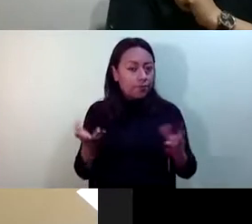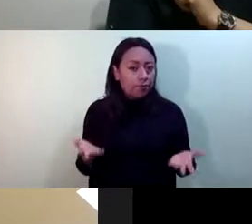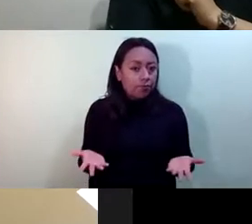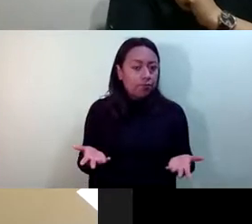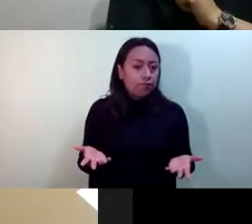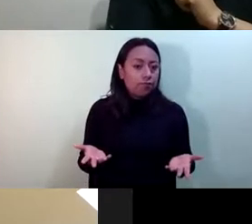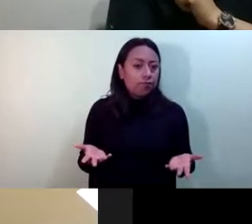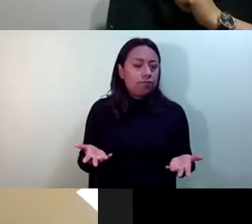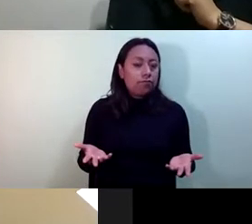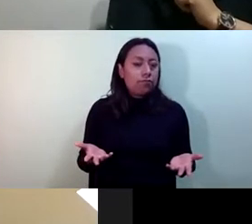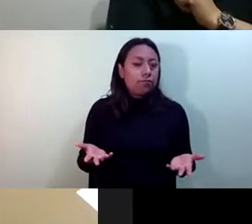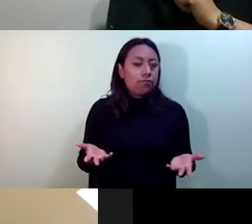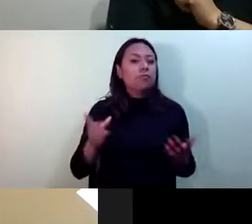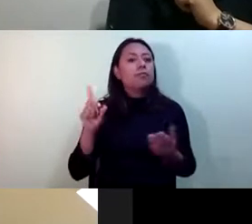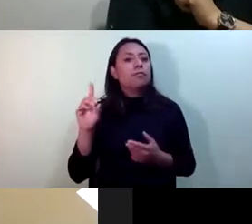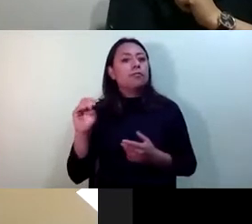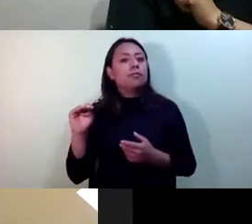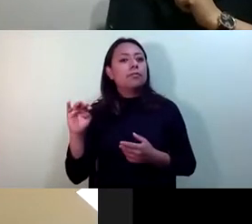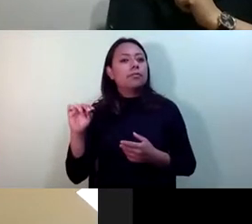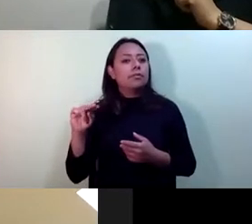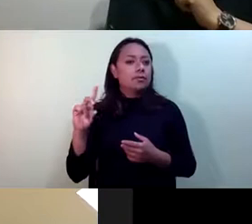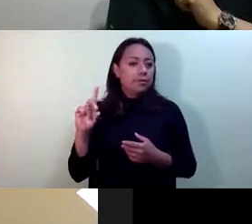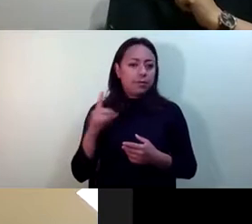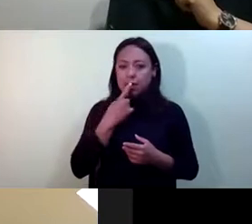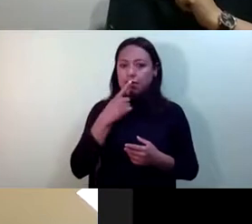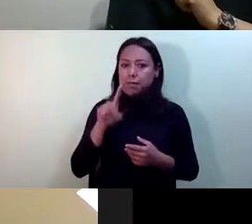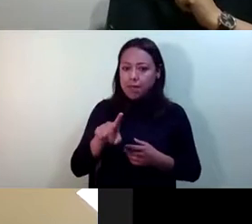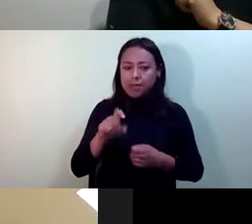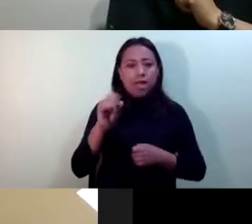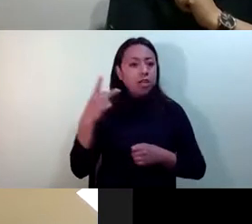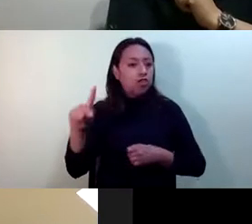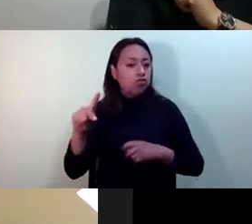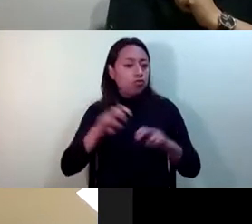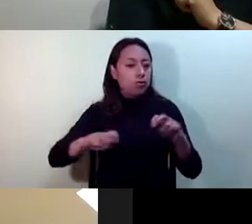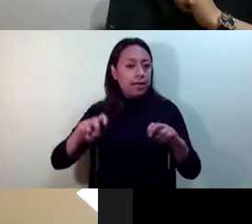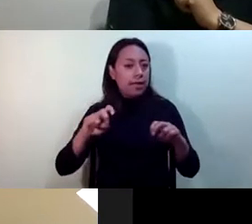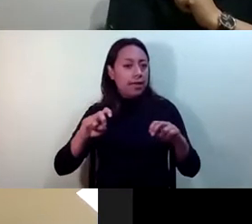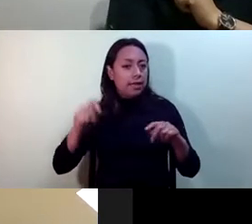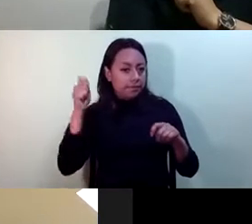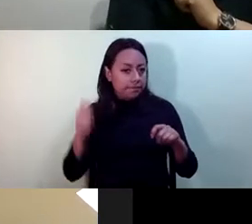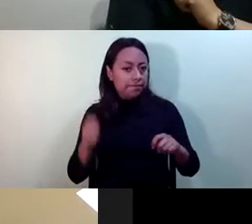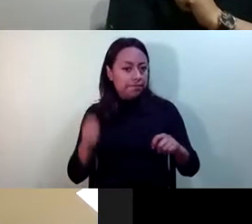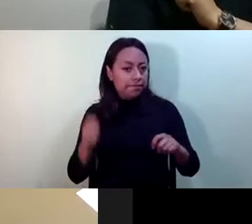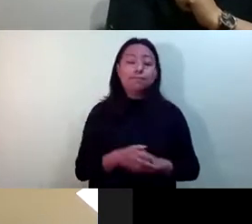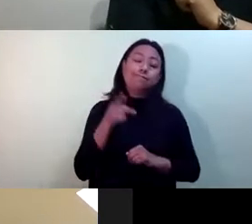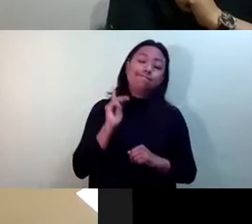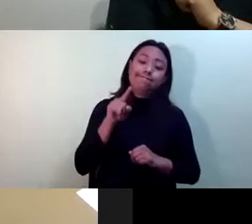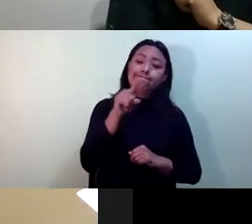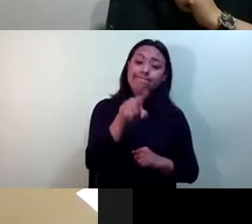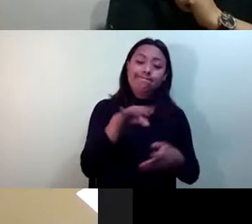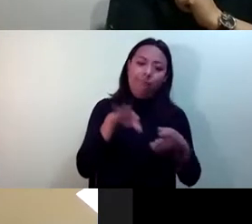la demanda que hizo el tribunal. Pero como ustedes se empeñaron, no obstante las opiniones